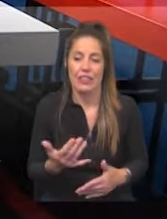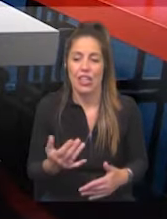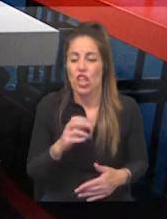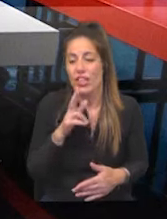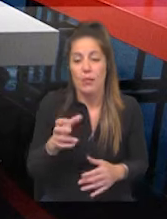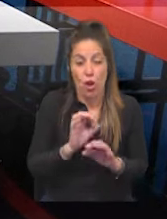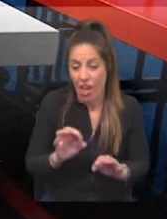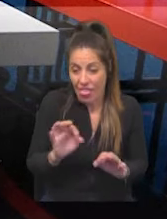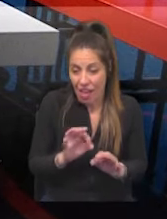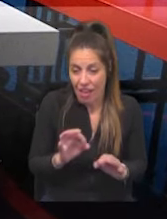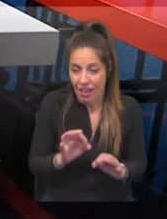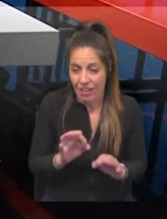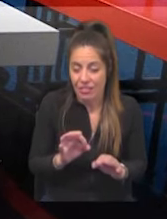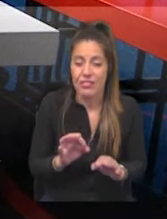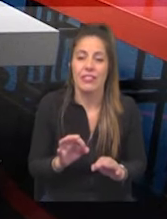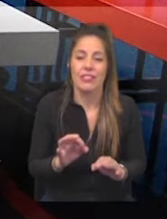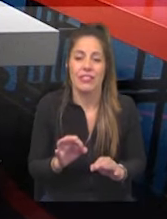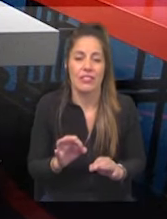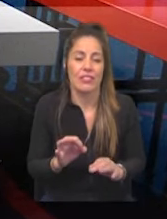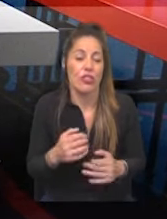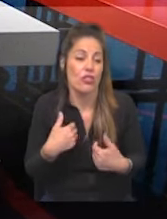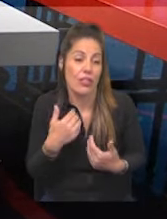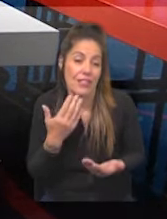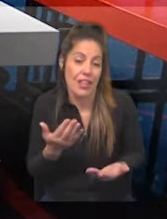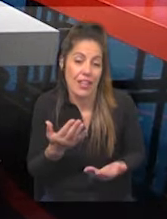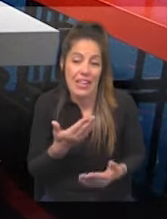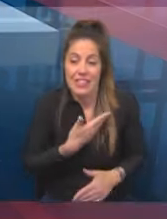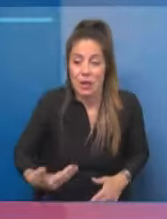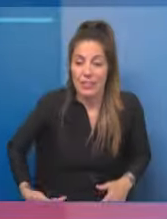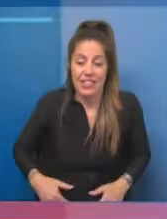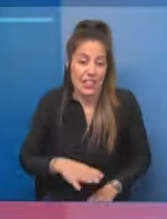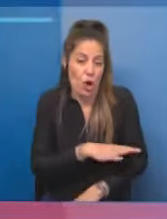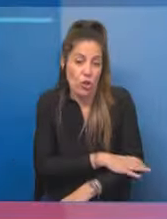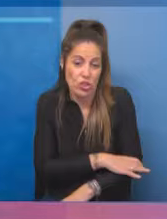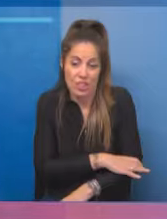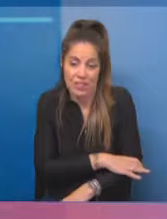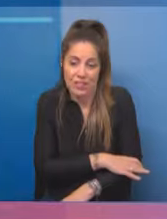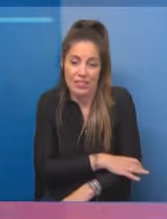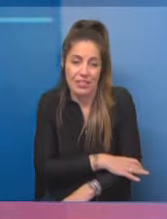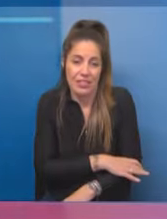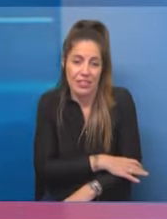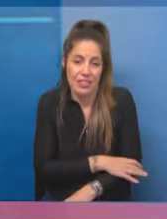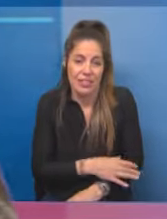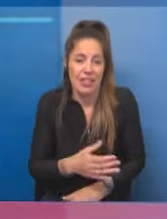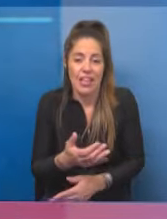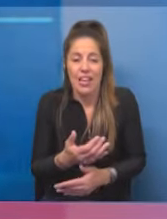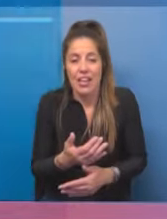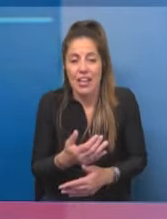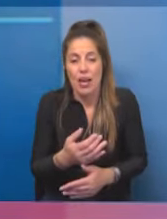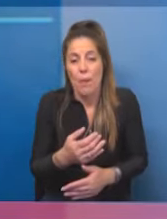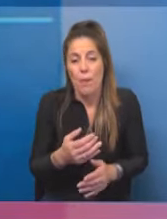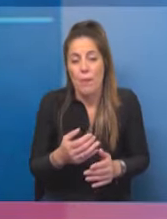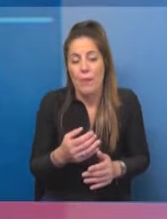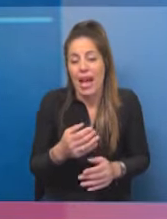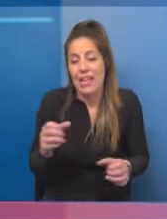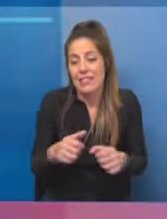decí más nada decir buenoo que s si el presidente fuera ors sacar algo en el senado le va a ser más fácil que